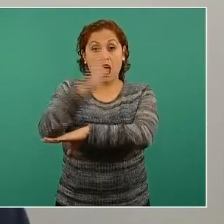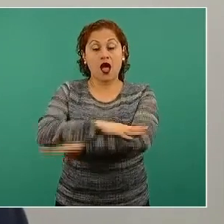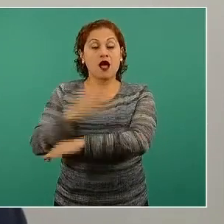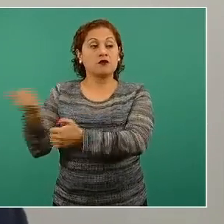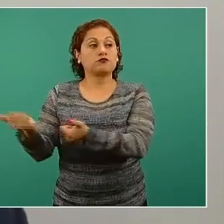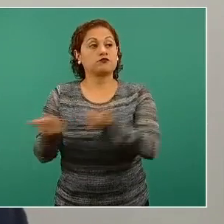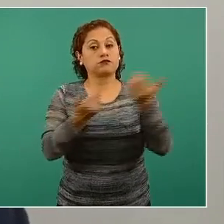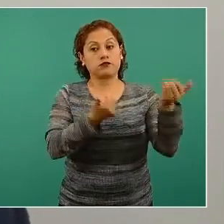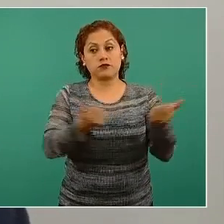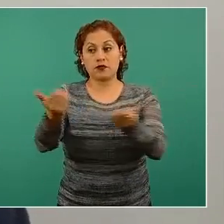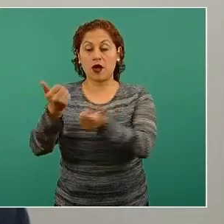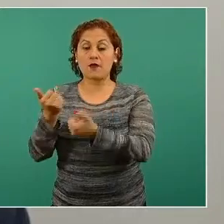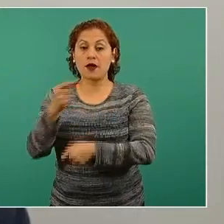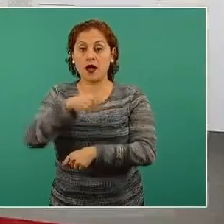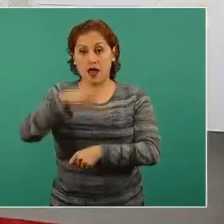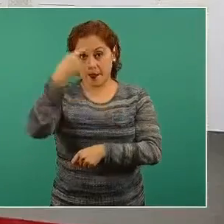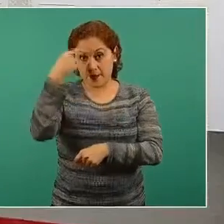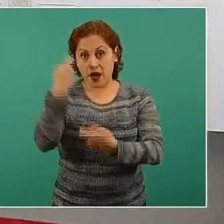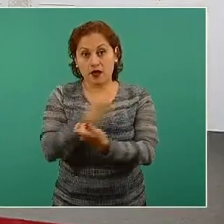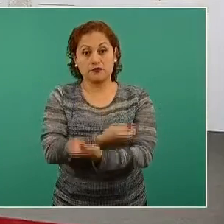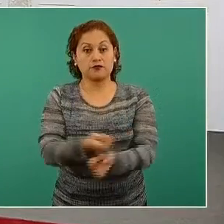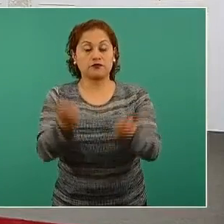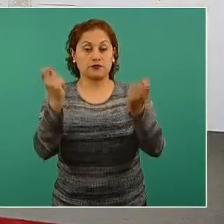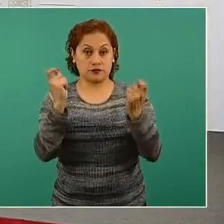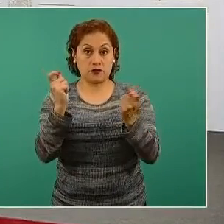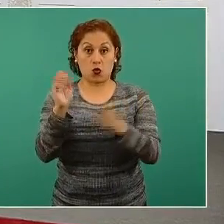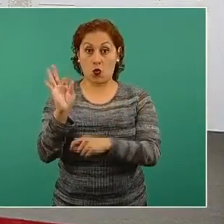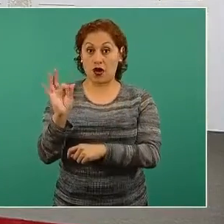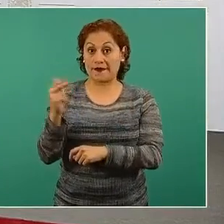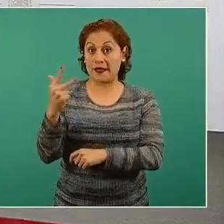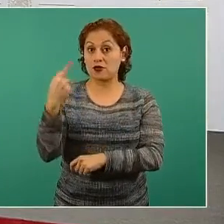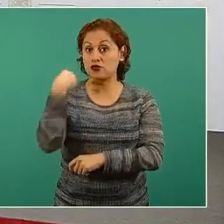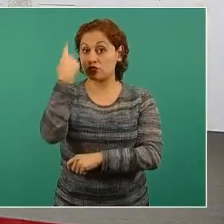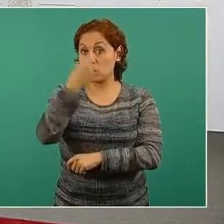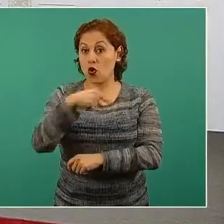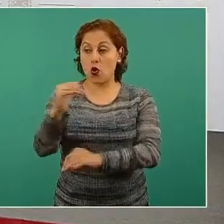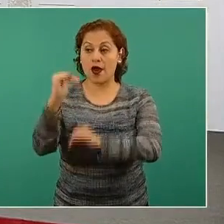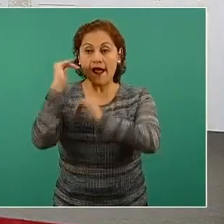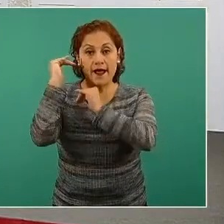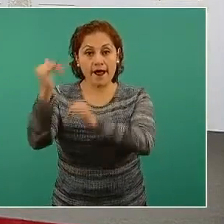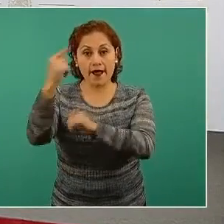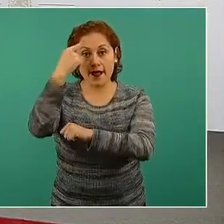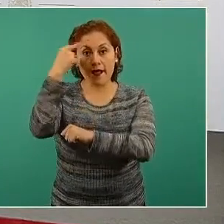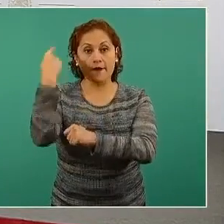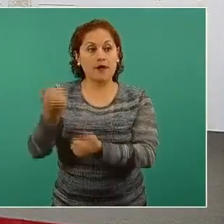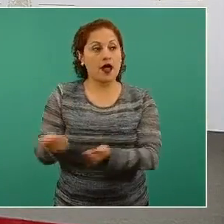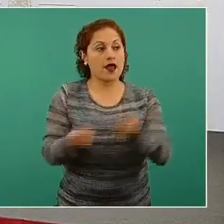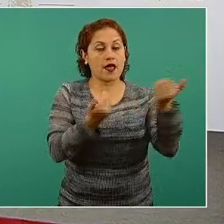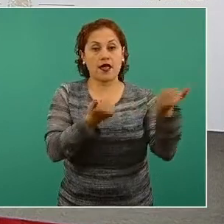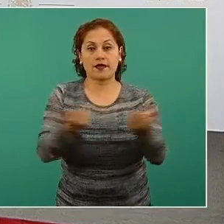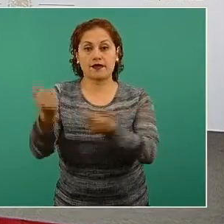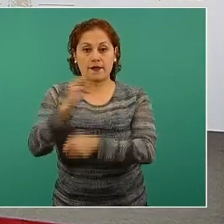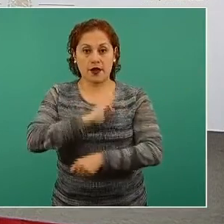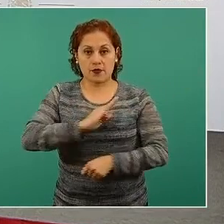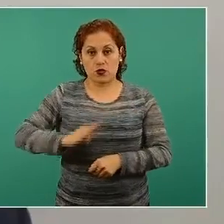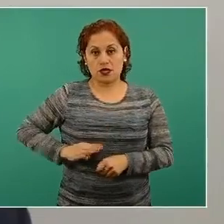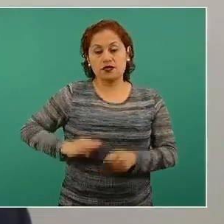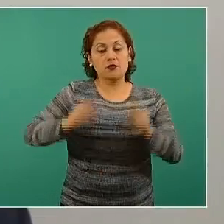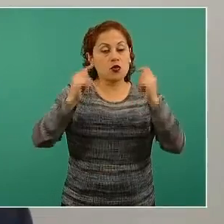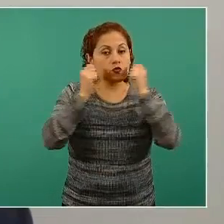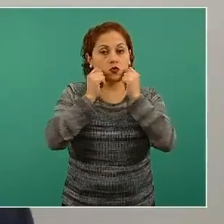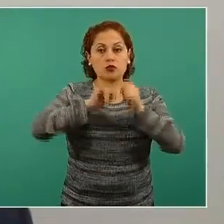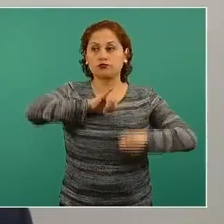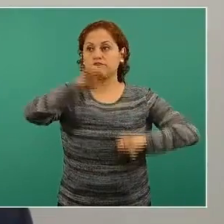de distribución, y en menos de 48 horas prácticamente a todos los municipios, inclusive por más alejados que